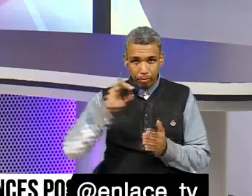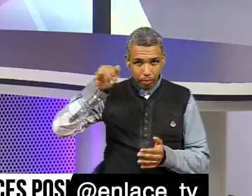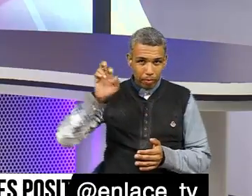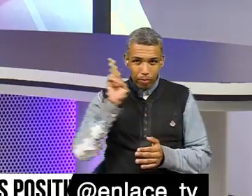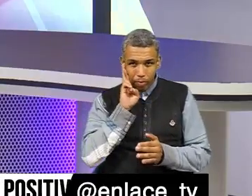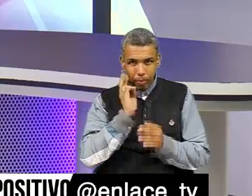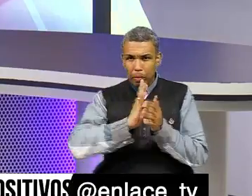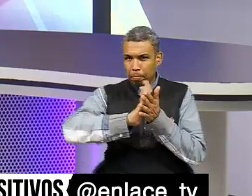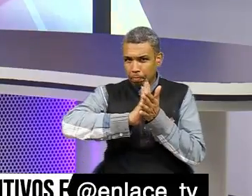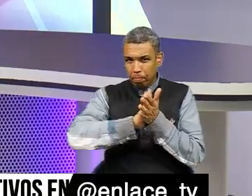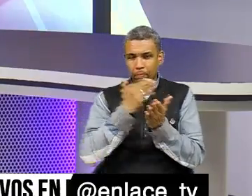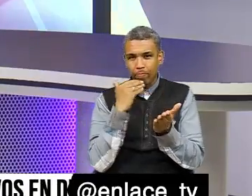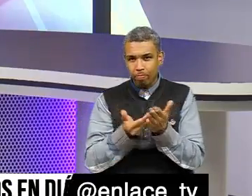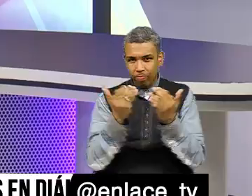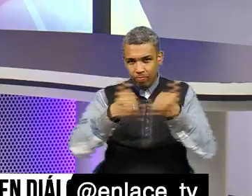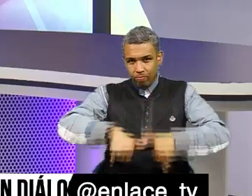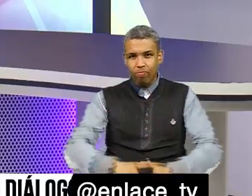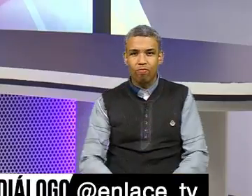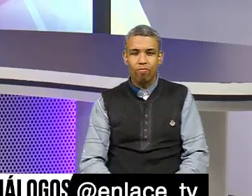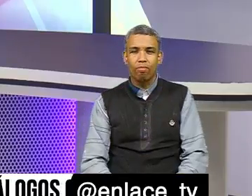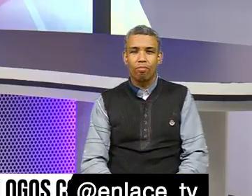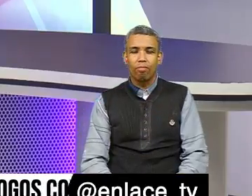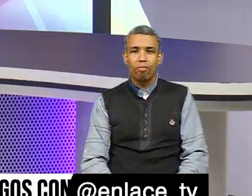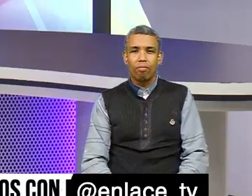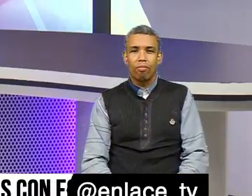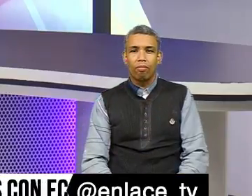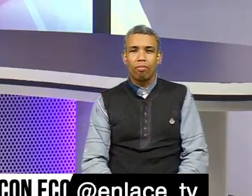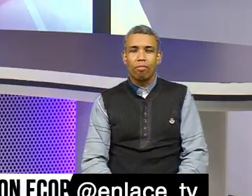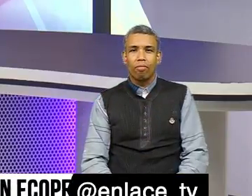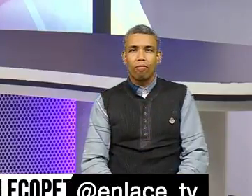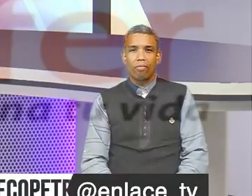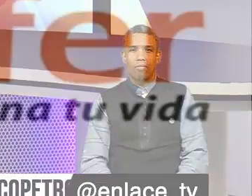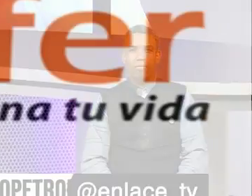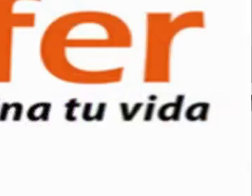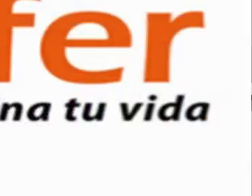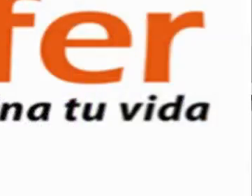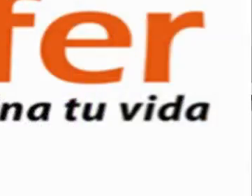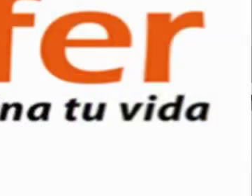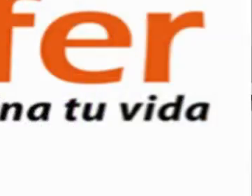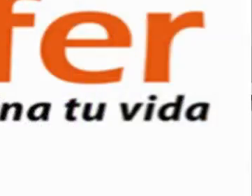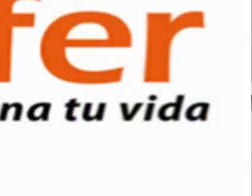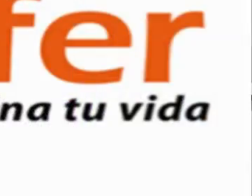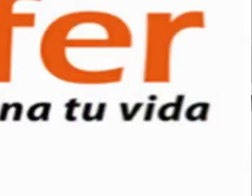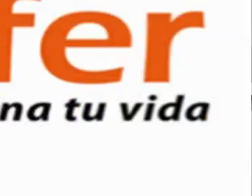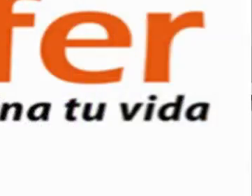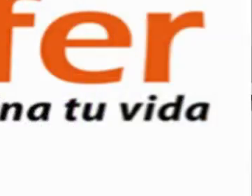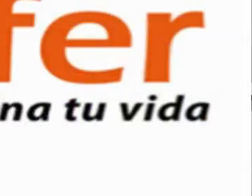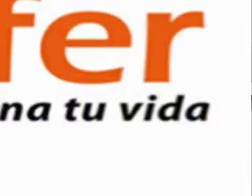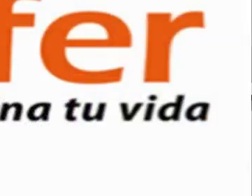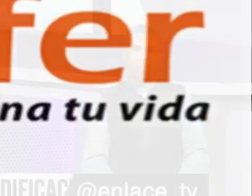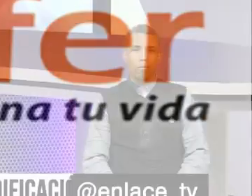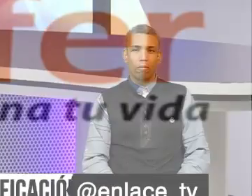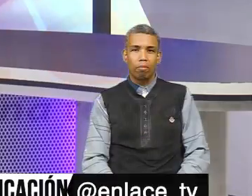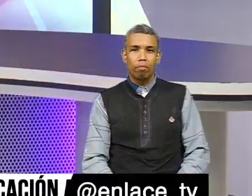Gracias, Juan, por esta información. Hasta aquí Enlace Noticias. Antes de despedirnos, recuerde, materiales eléctricos Electrofer, ilumina tu